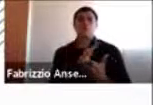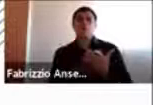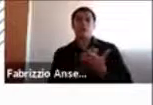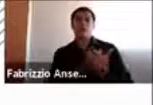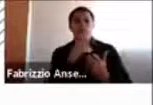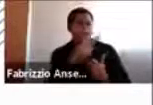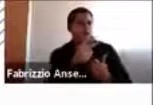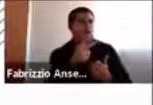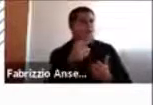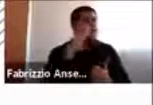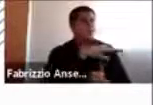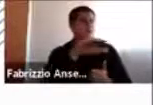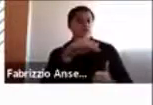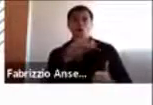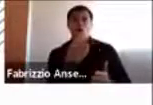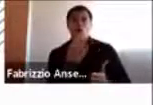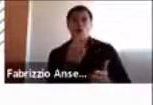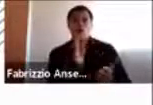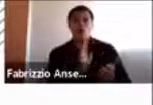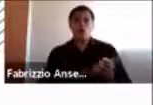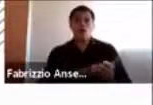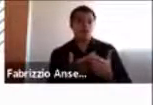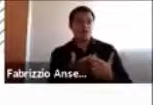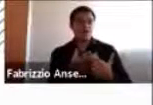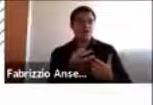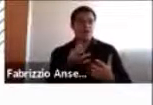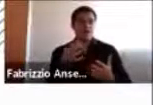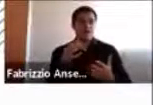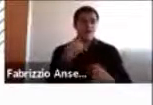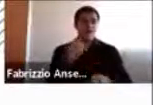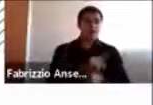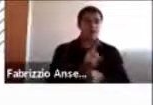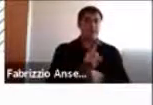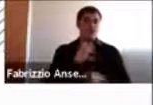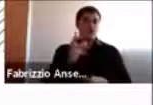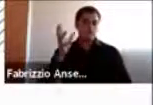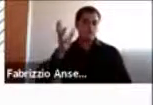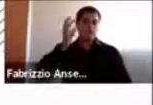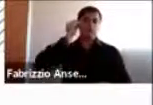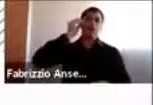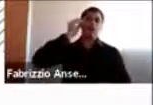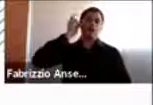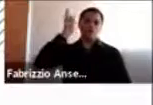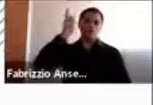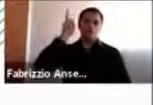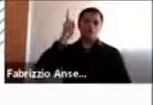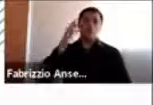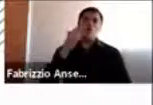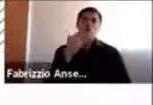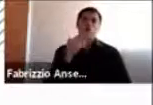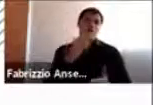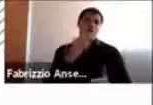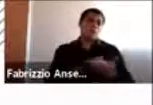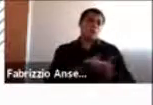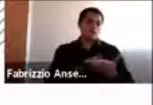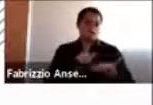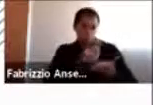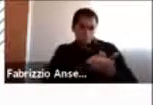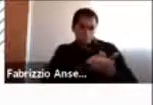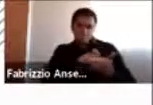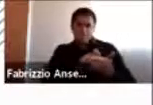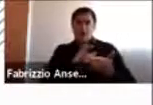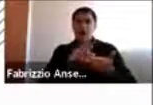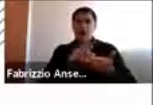capaces de recuperar información fonológica u ortográfica desde sus almacenes semánticos de memoria a largo plazo.